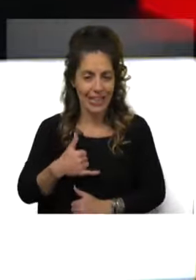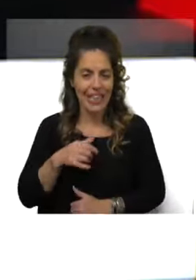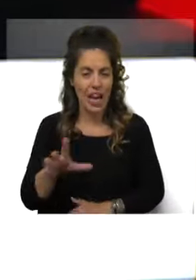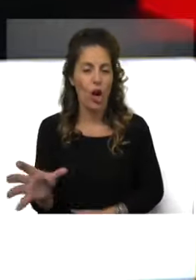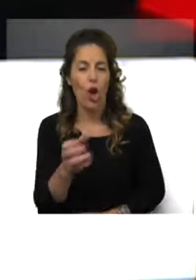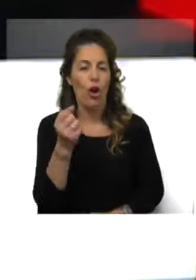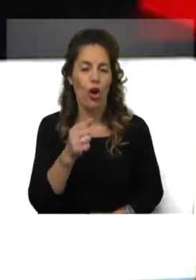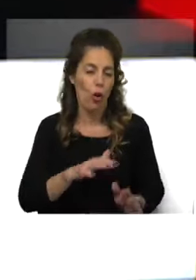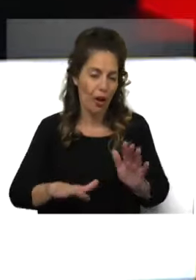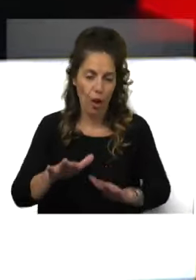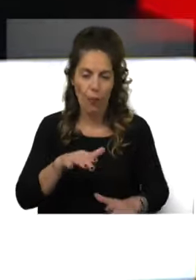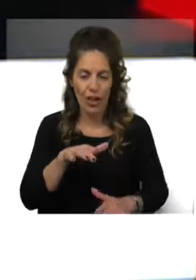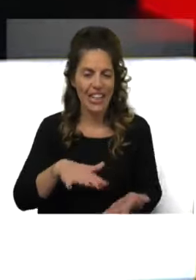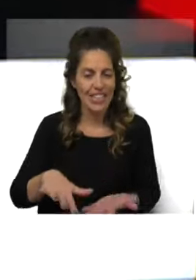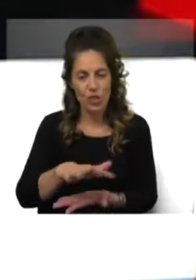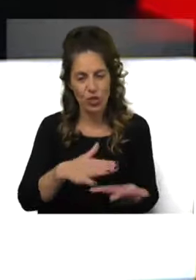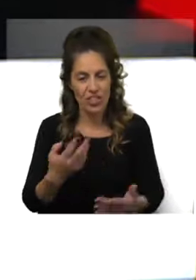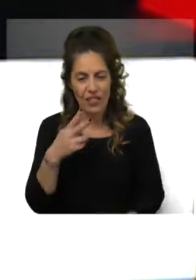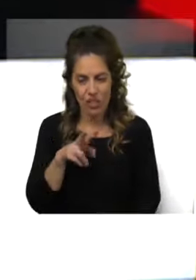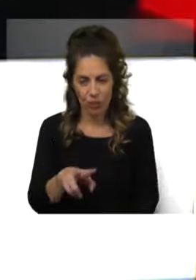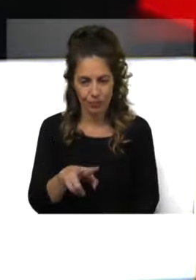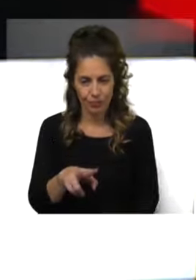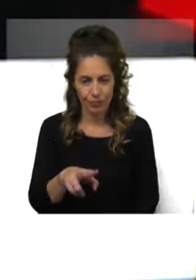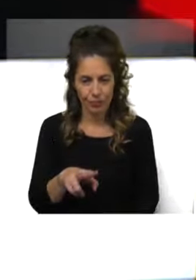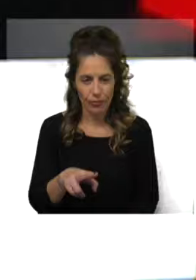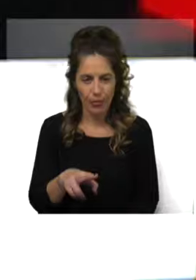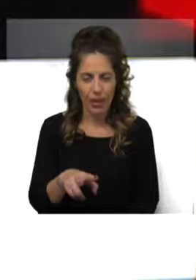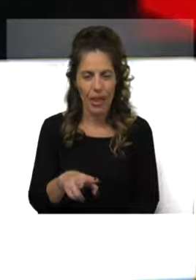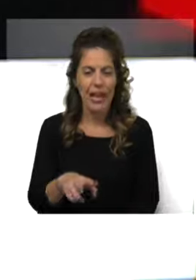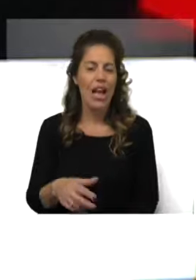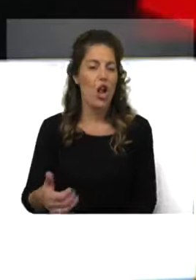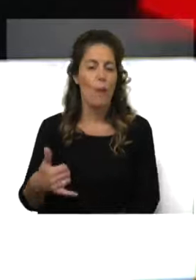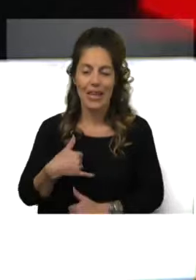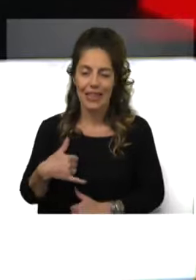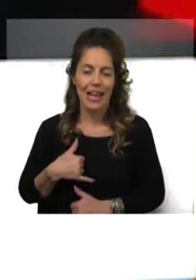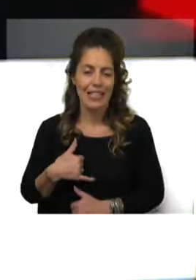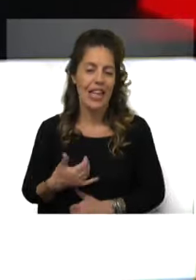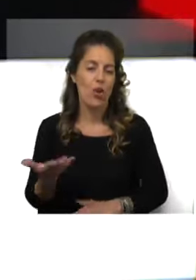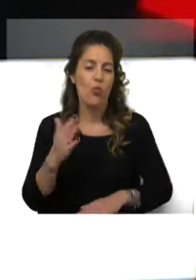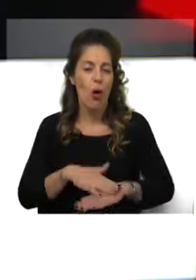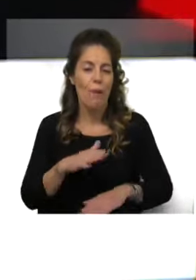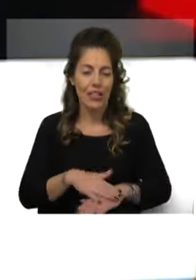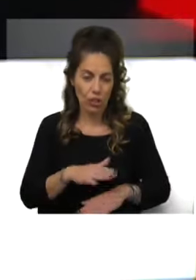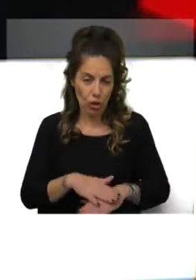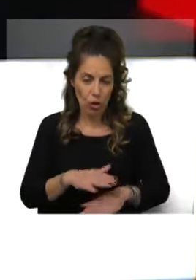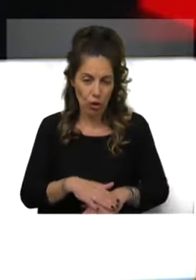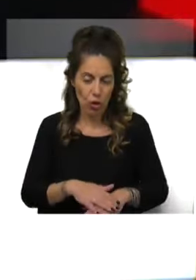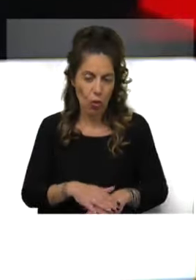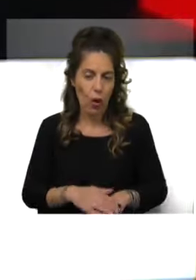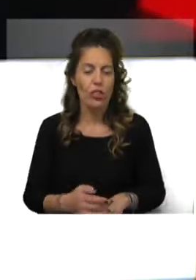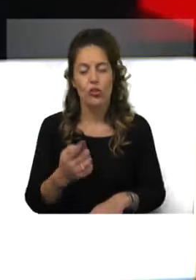institución militar se vivió con con mucha dificultad que es toda digamos la salida a la luz de